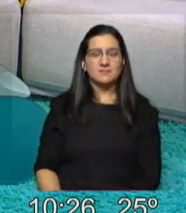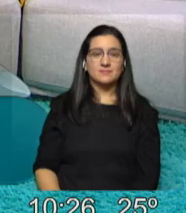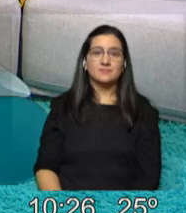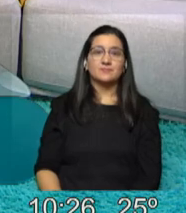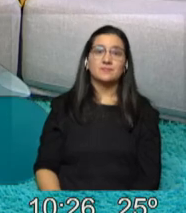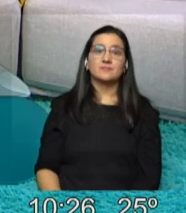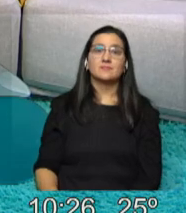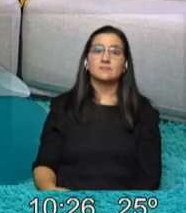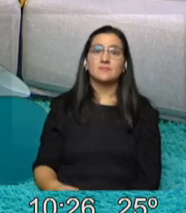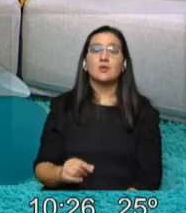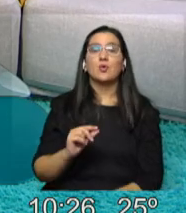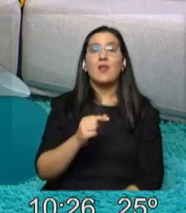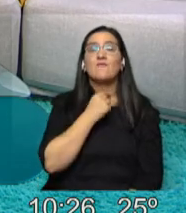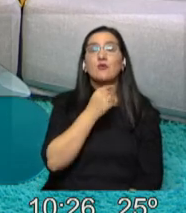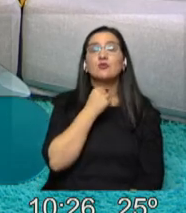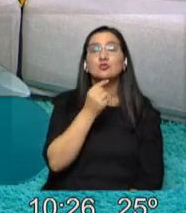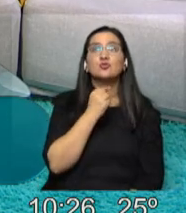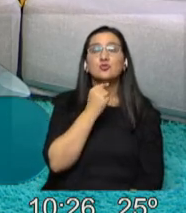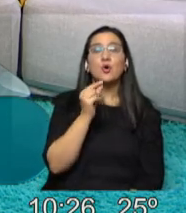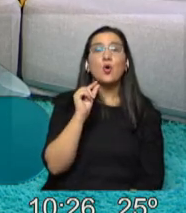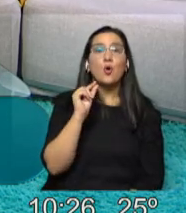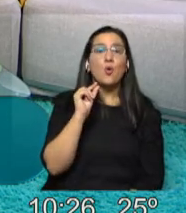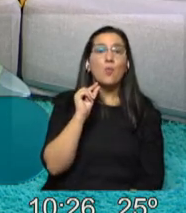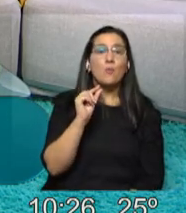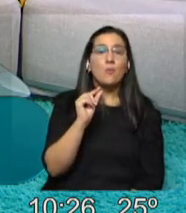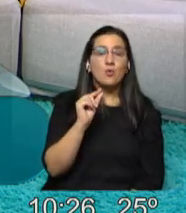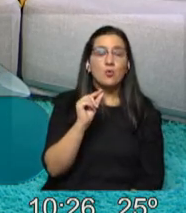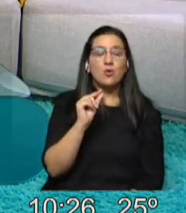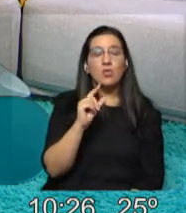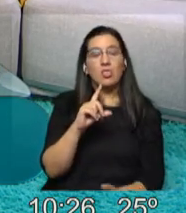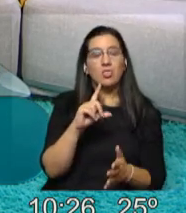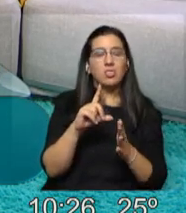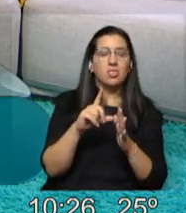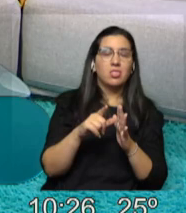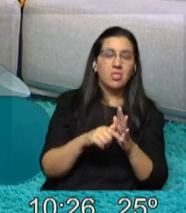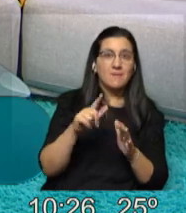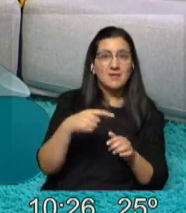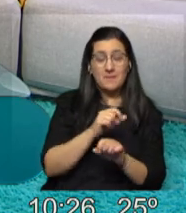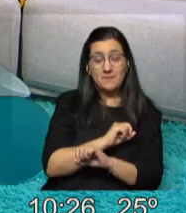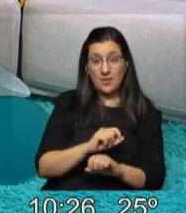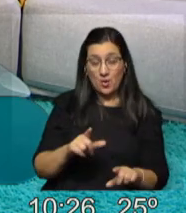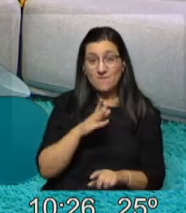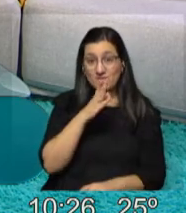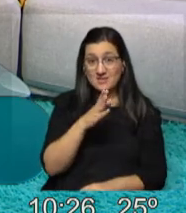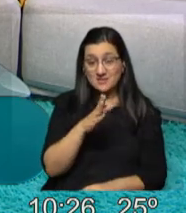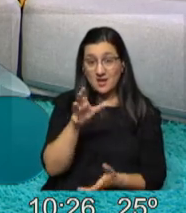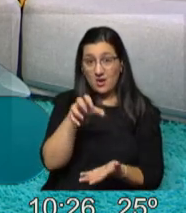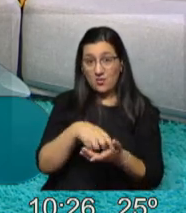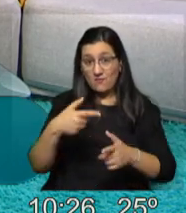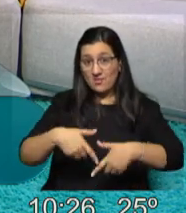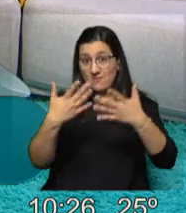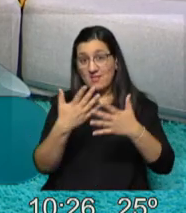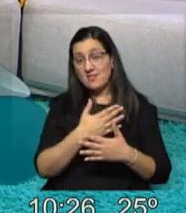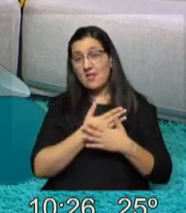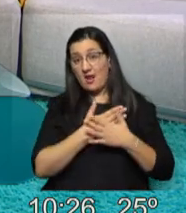Con cierta voz un poco, con un poco de delay todavía. Mañana pero, vas a quedar peor, ¿vas a ir al late? No sí.